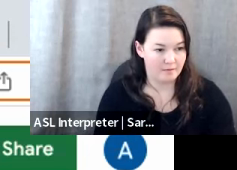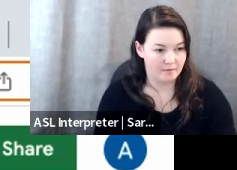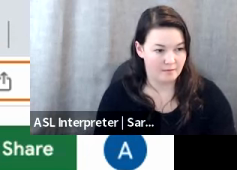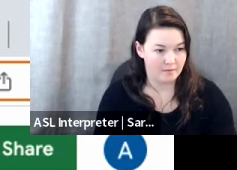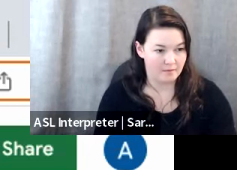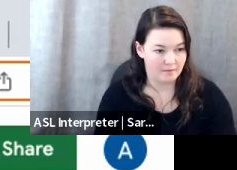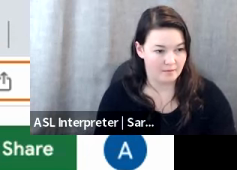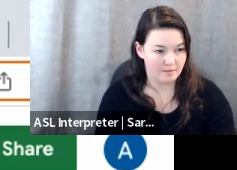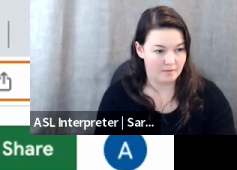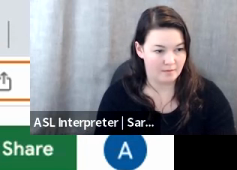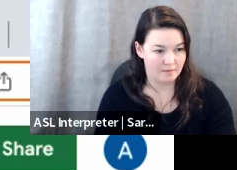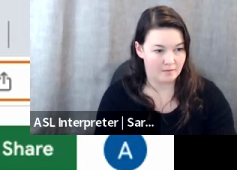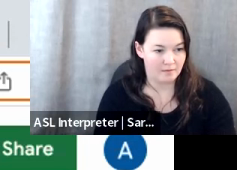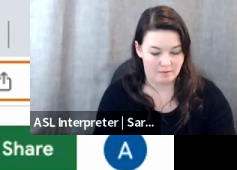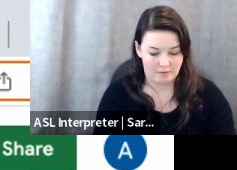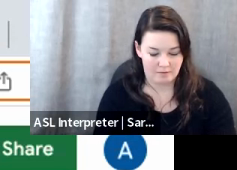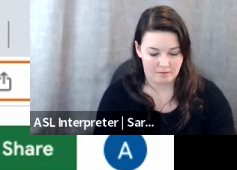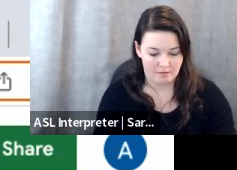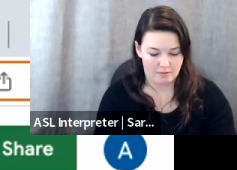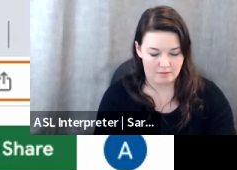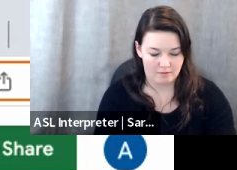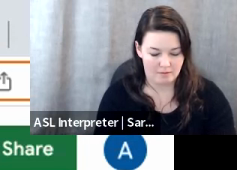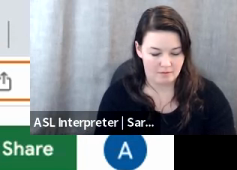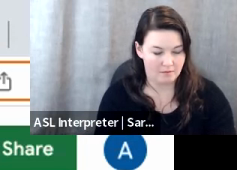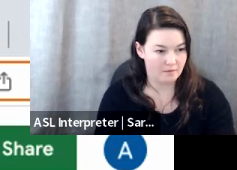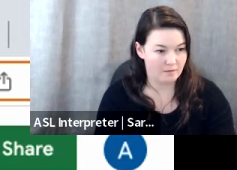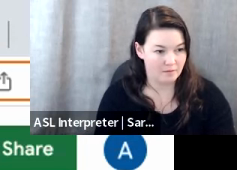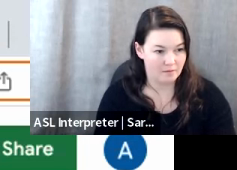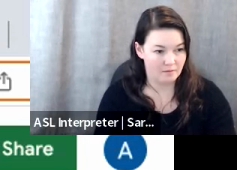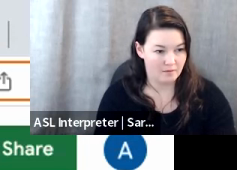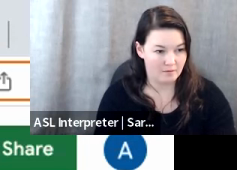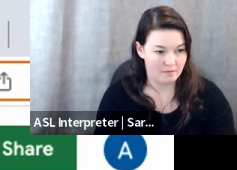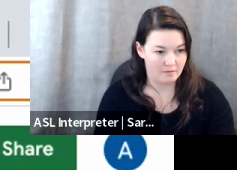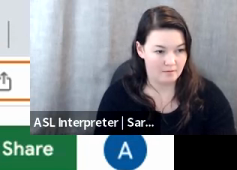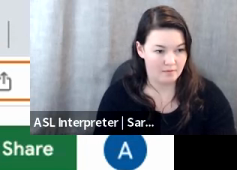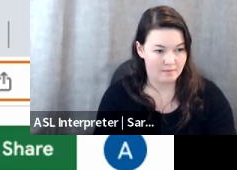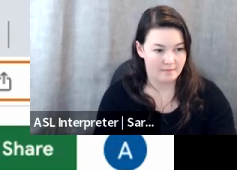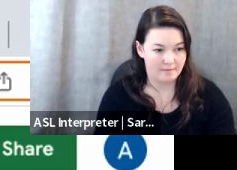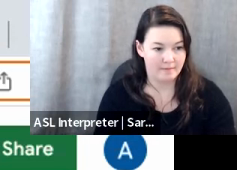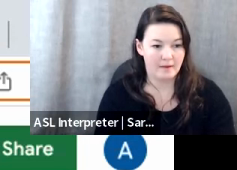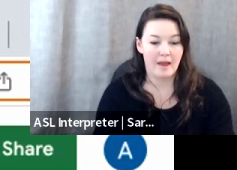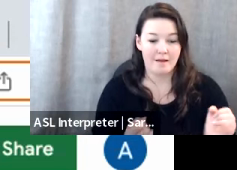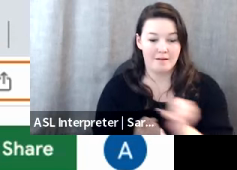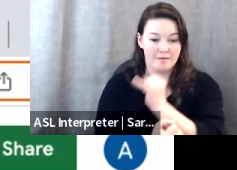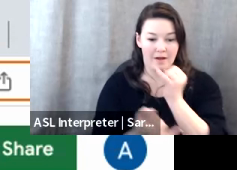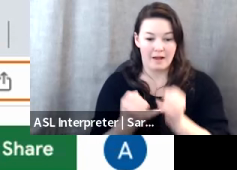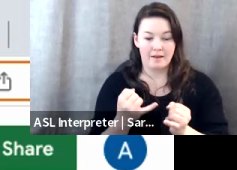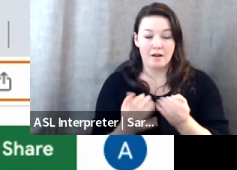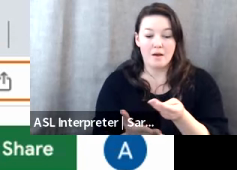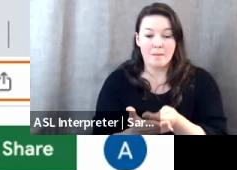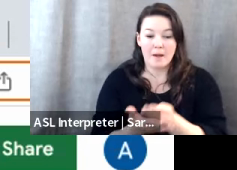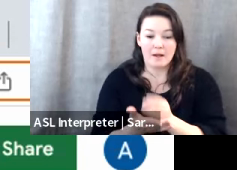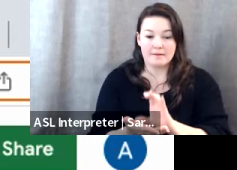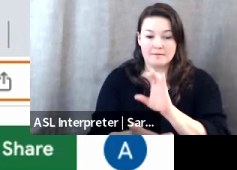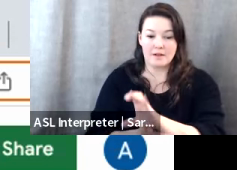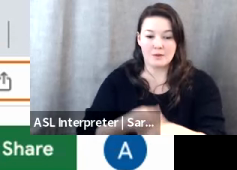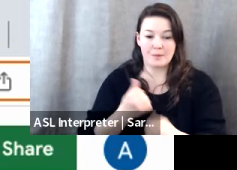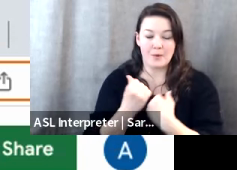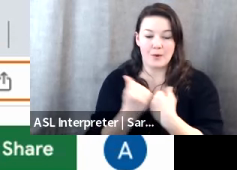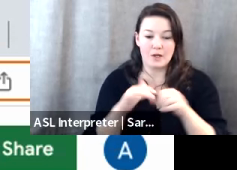forma. And then finally, fund childcare for low-income populations. Finalmente, lo que es